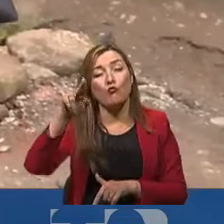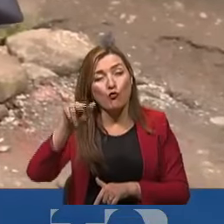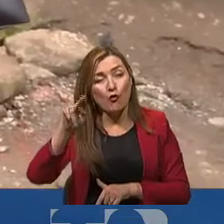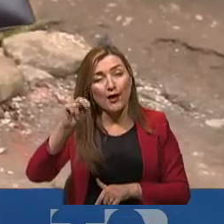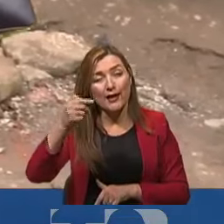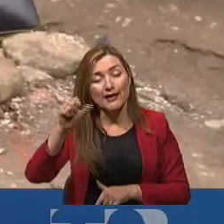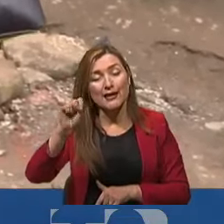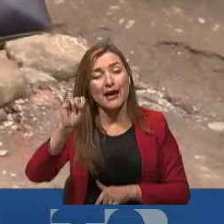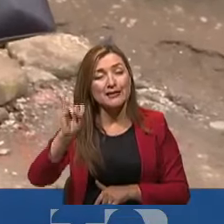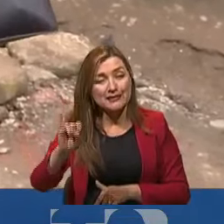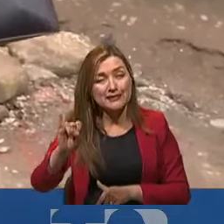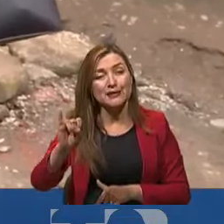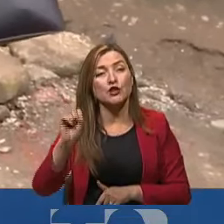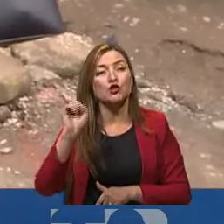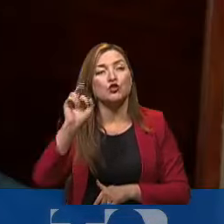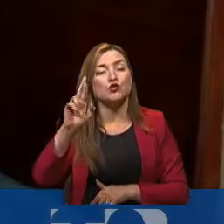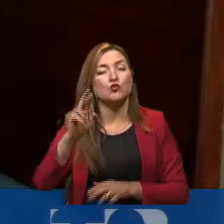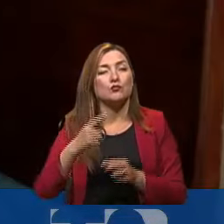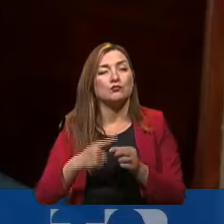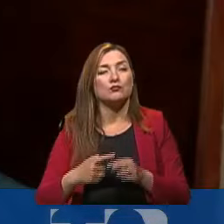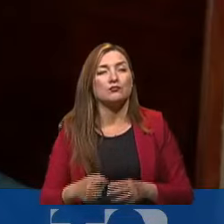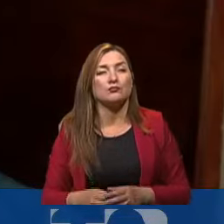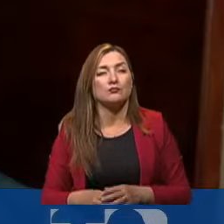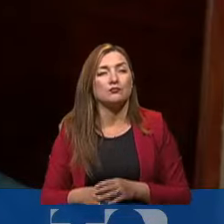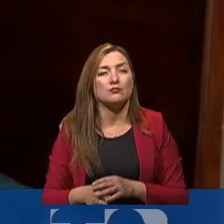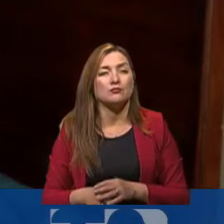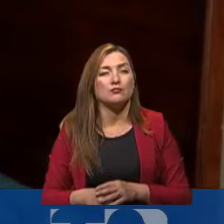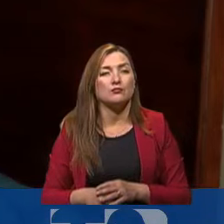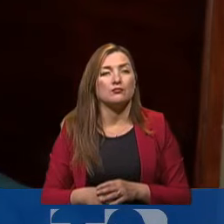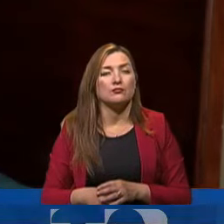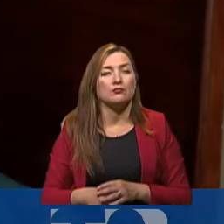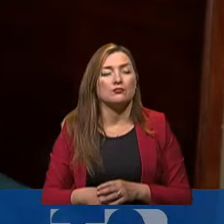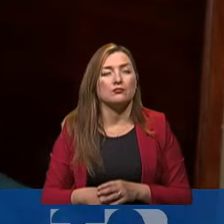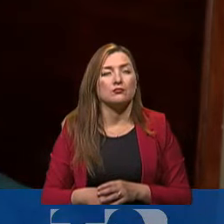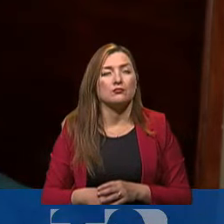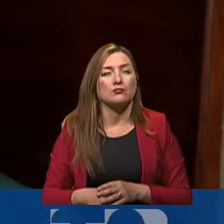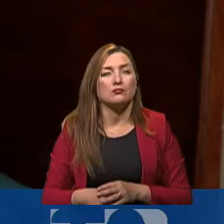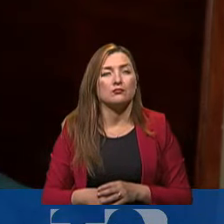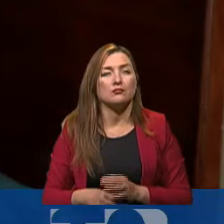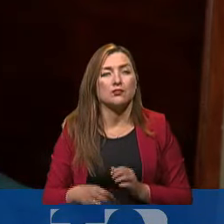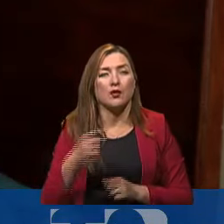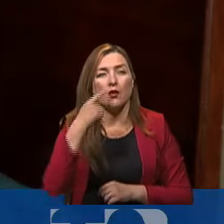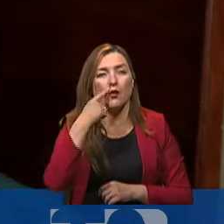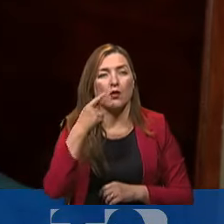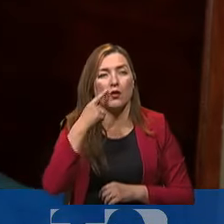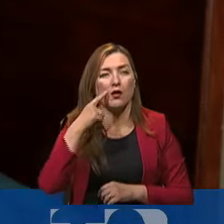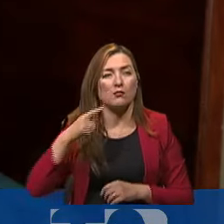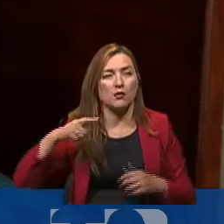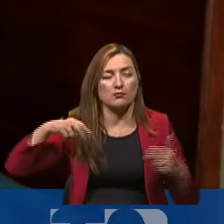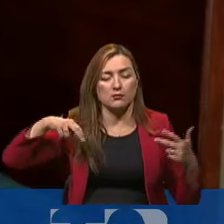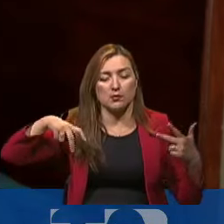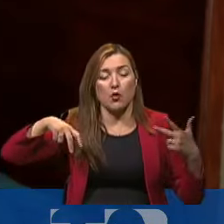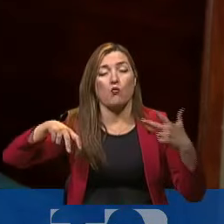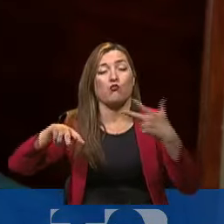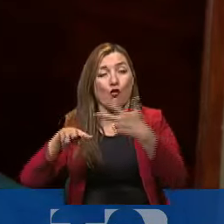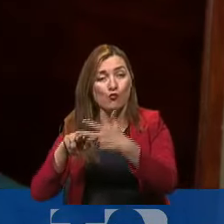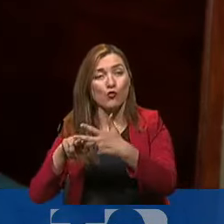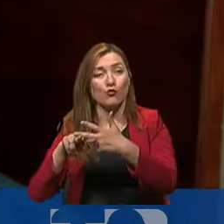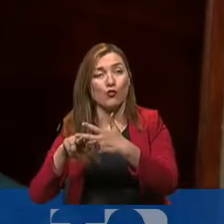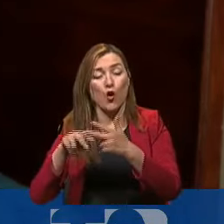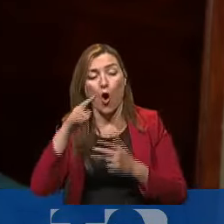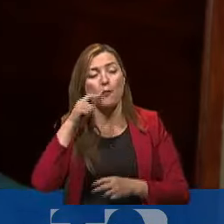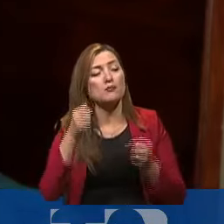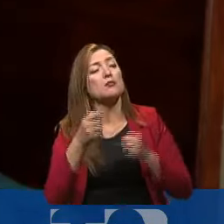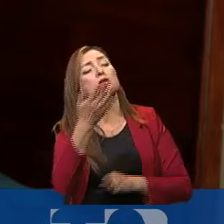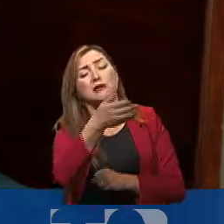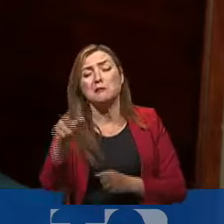en el sur de Quito. Este señor la atropelló a la niña. Yo le dije que se haga cargo